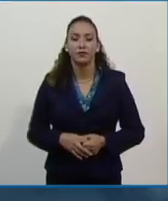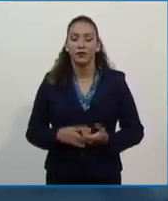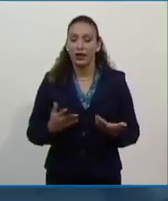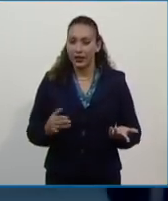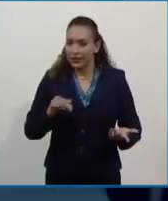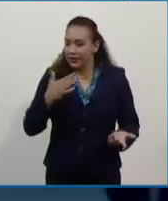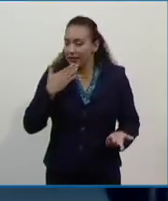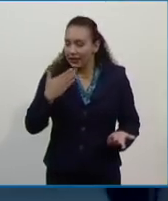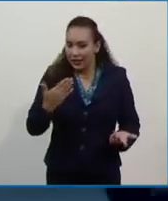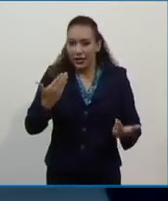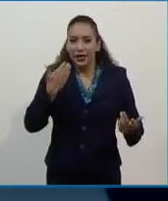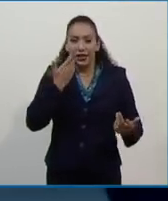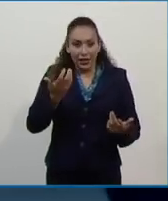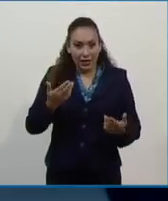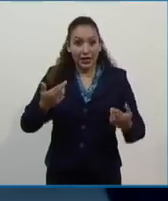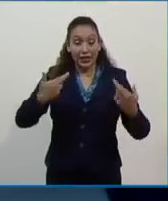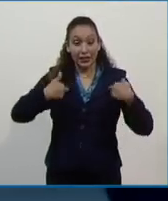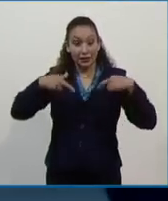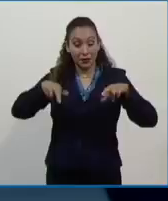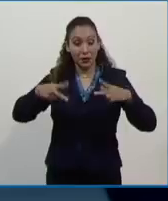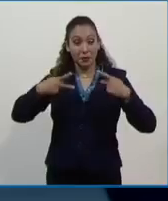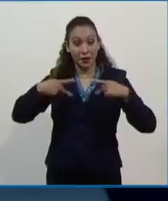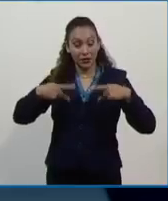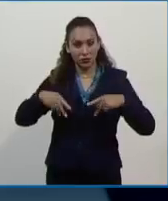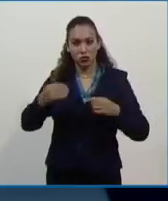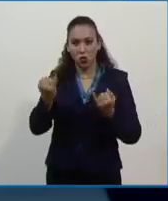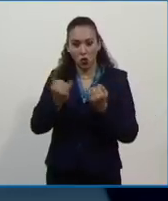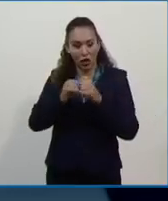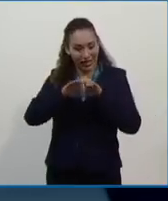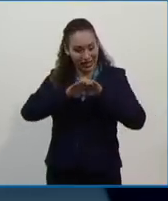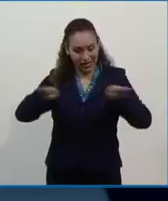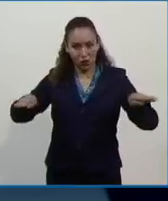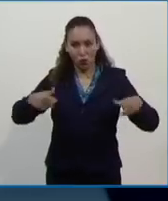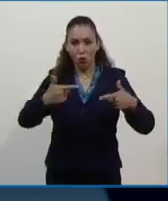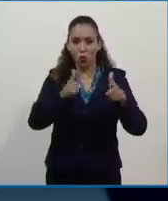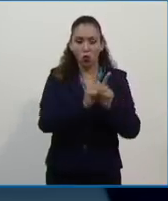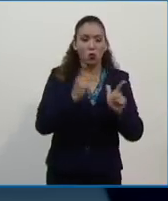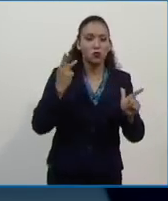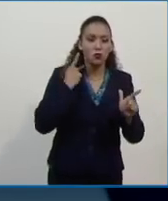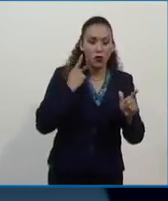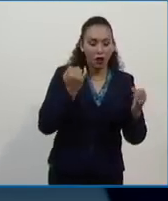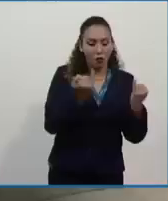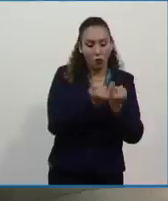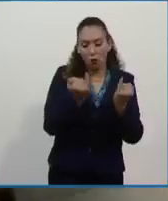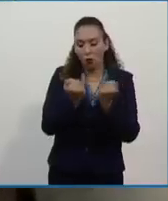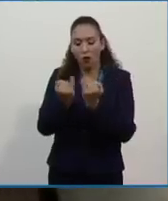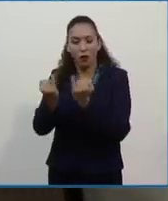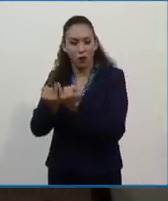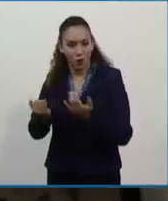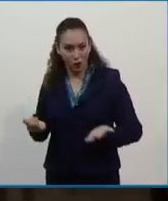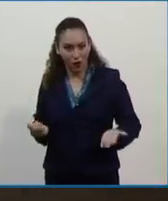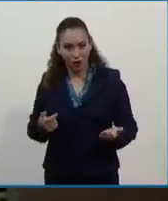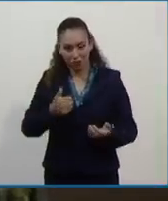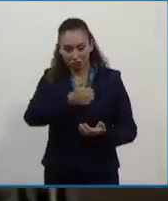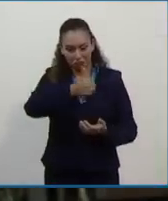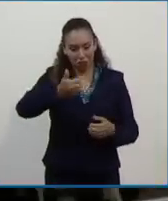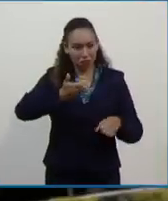de representación proporcional único a nivel nacional con circunscripciones según el peso de cada estado. Agregaron que